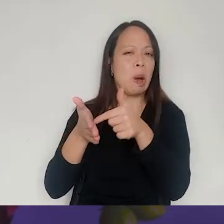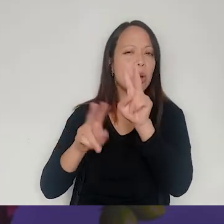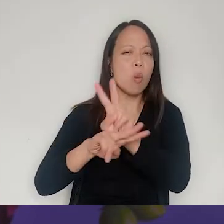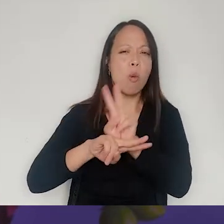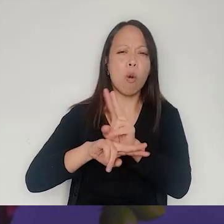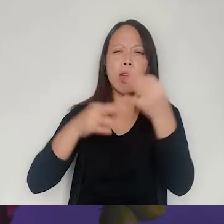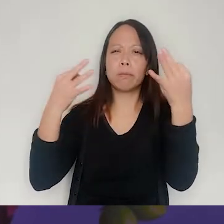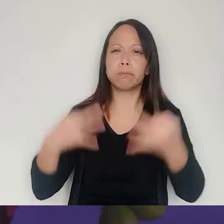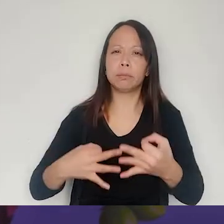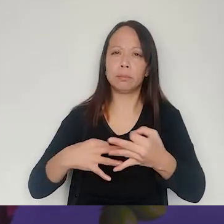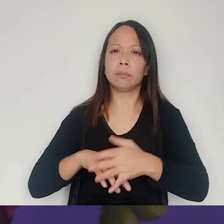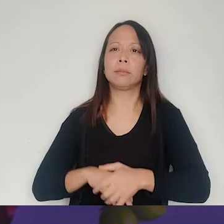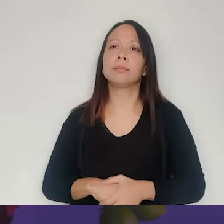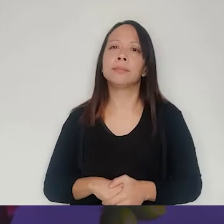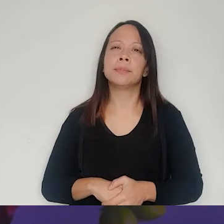cuidados.